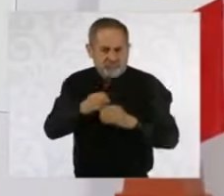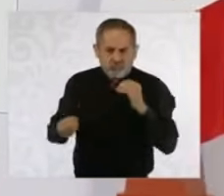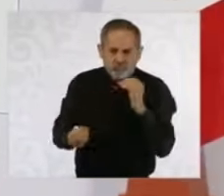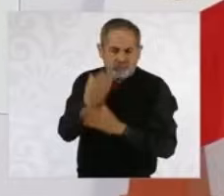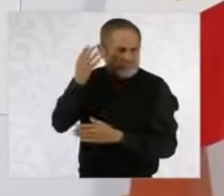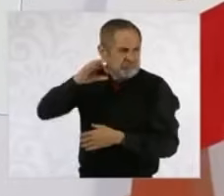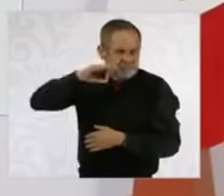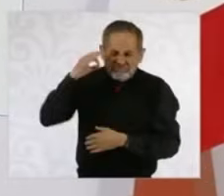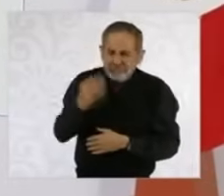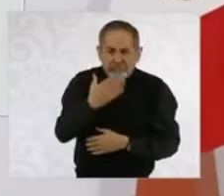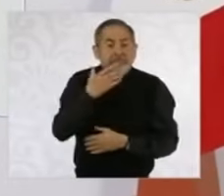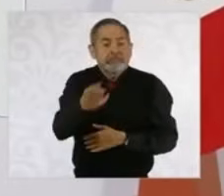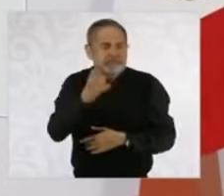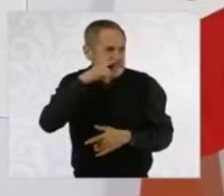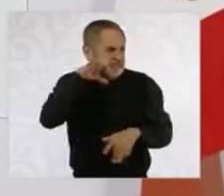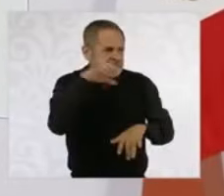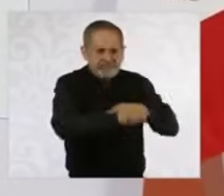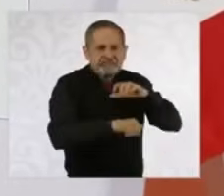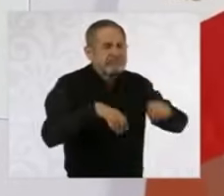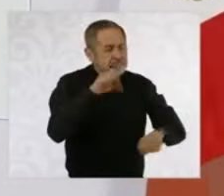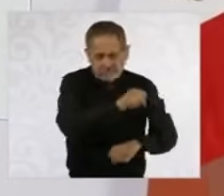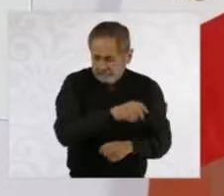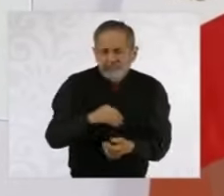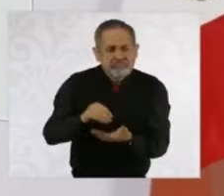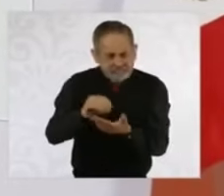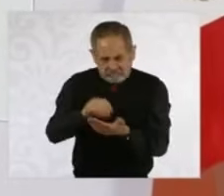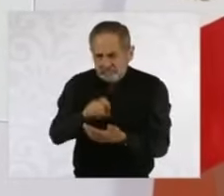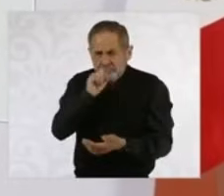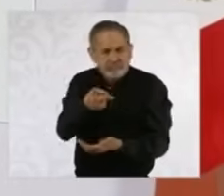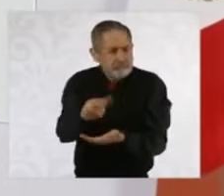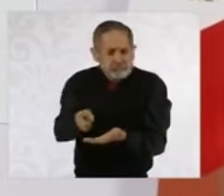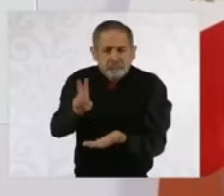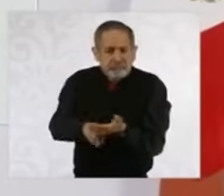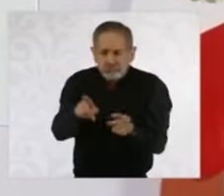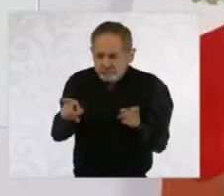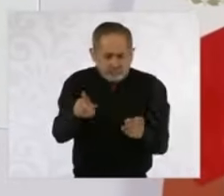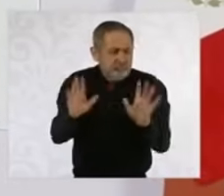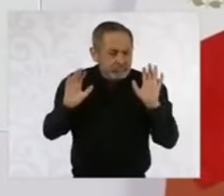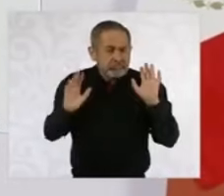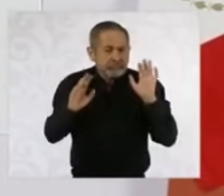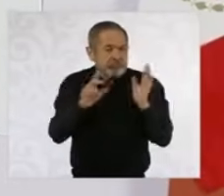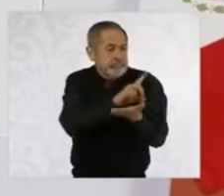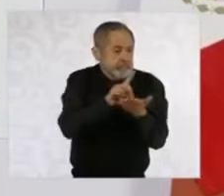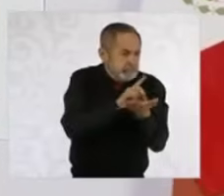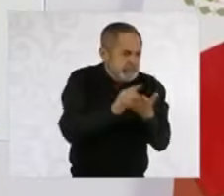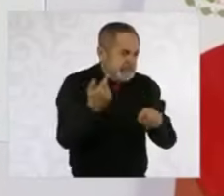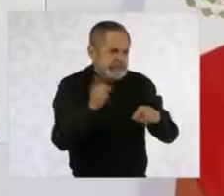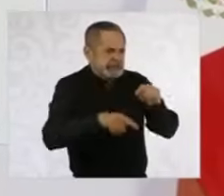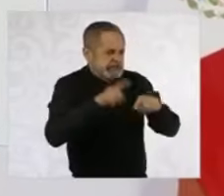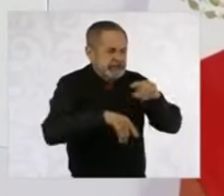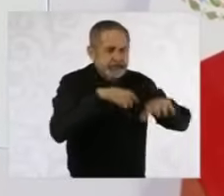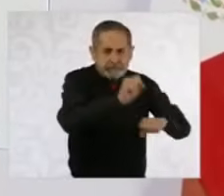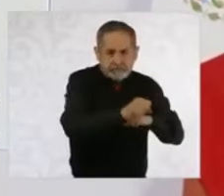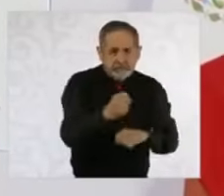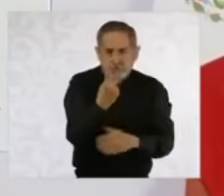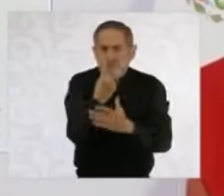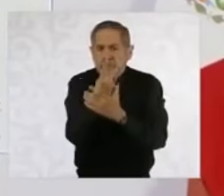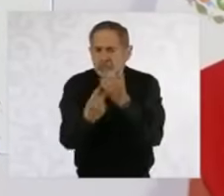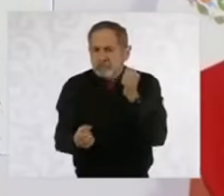las detenciones, las incautaciones de droga, es decir, las dos